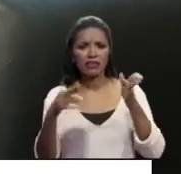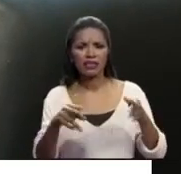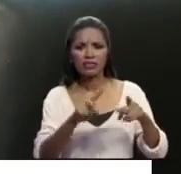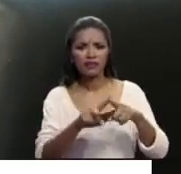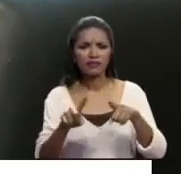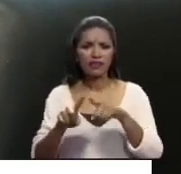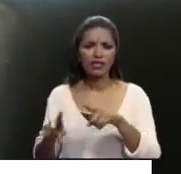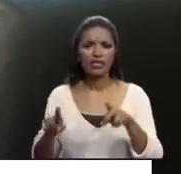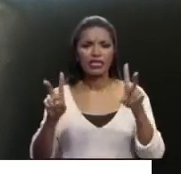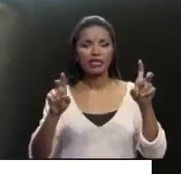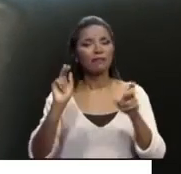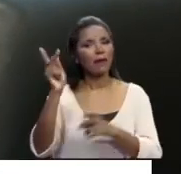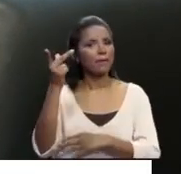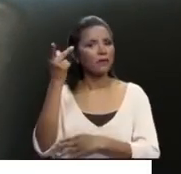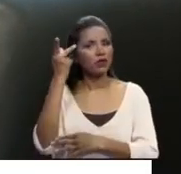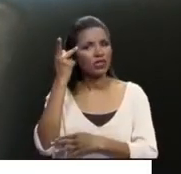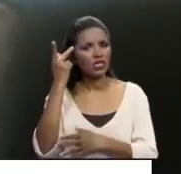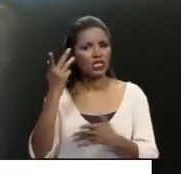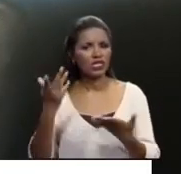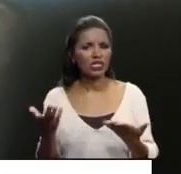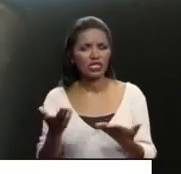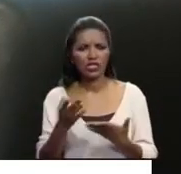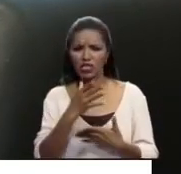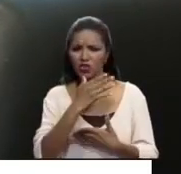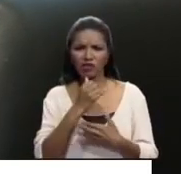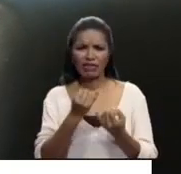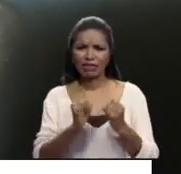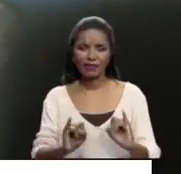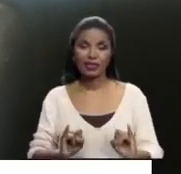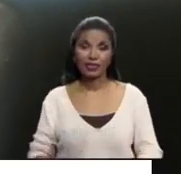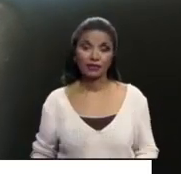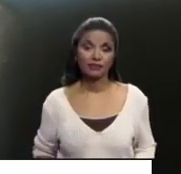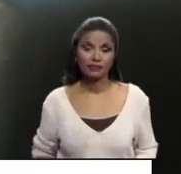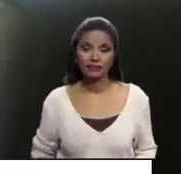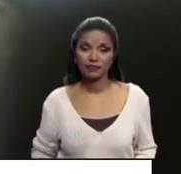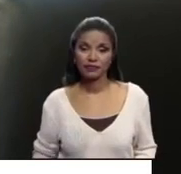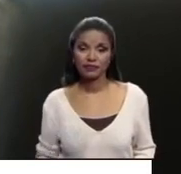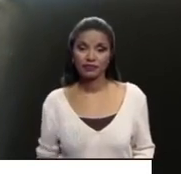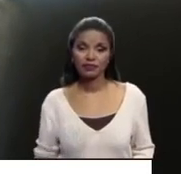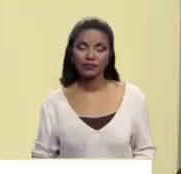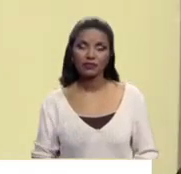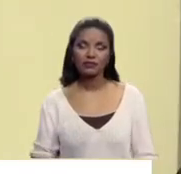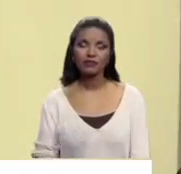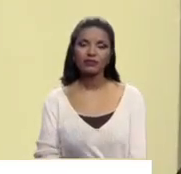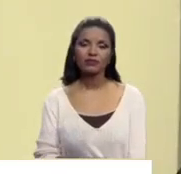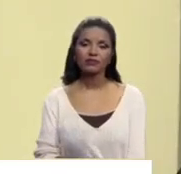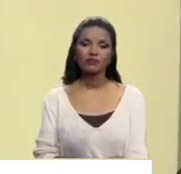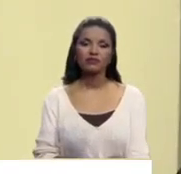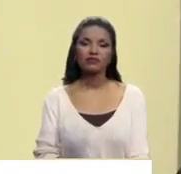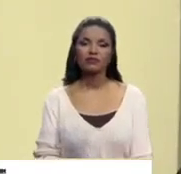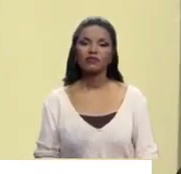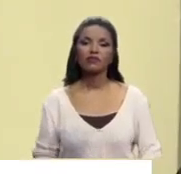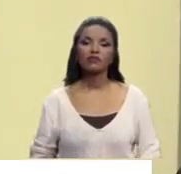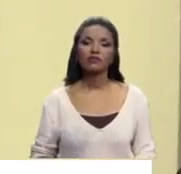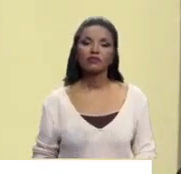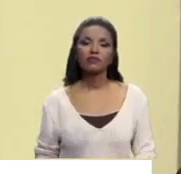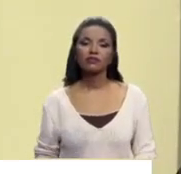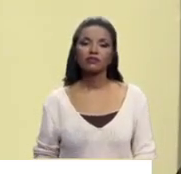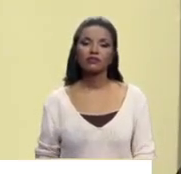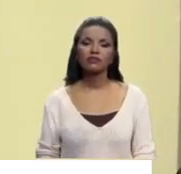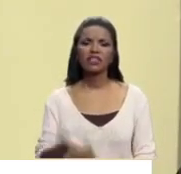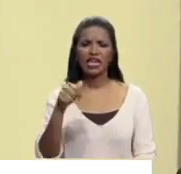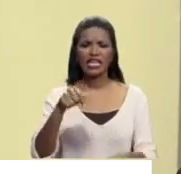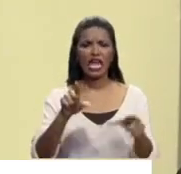partidos políticos y que no existían los independientes. Vamos a escuchar. Por supuesto que está conformada por